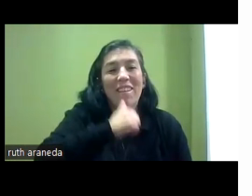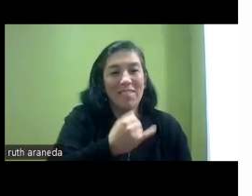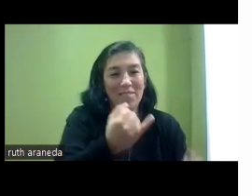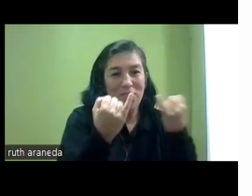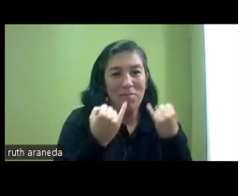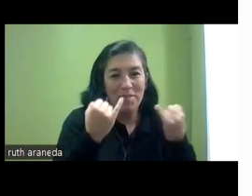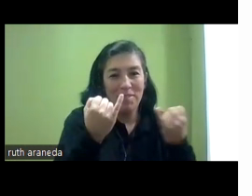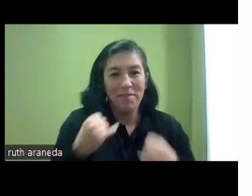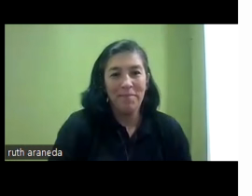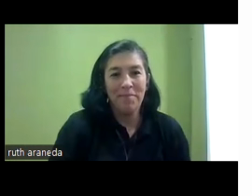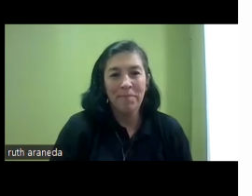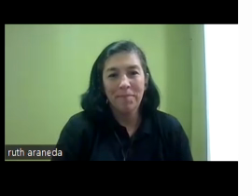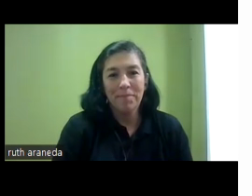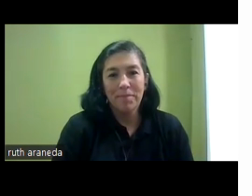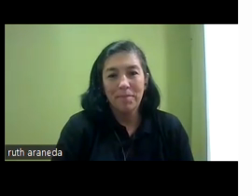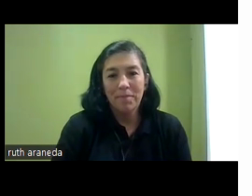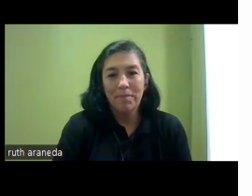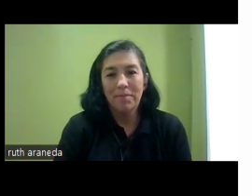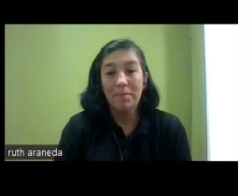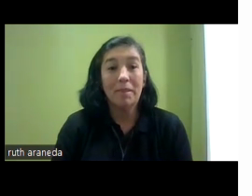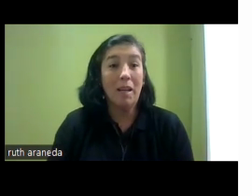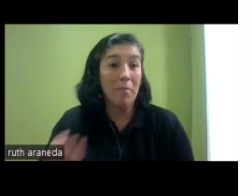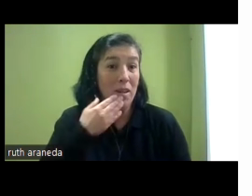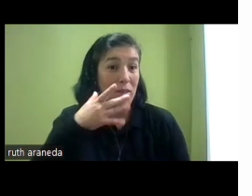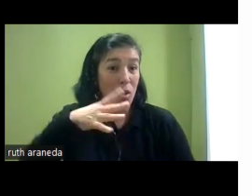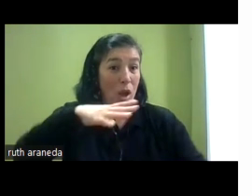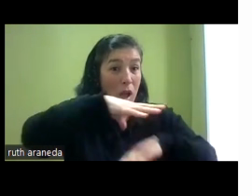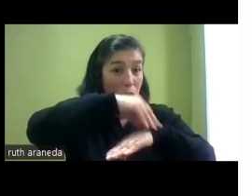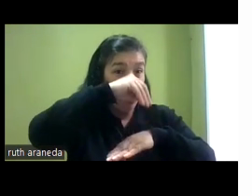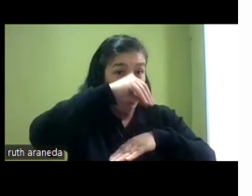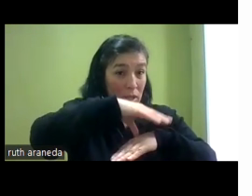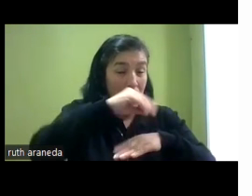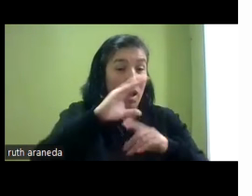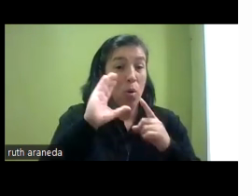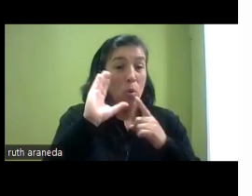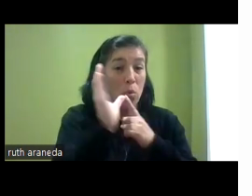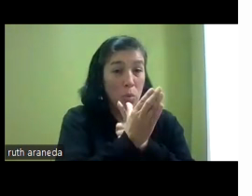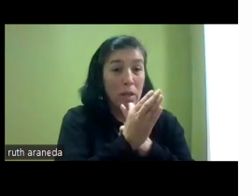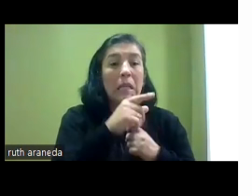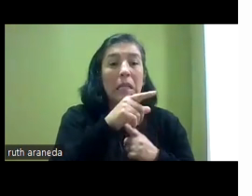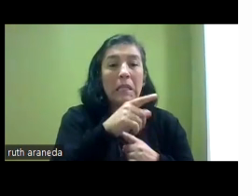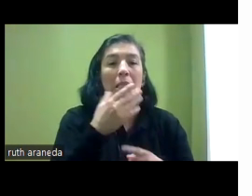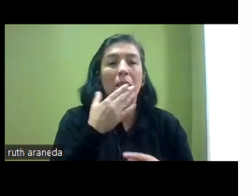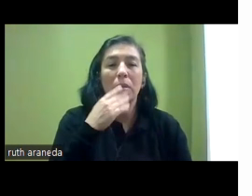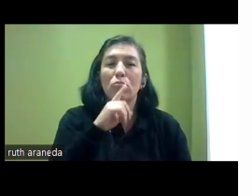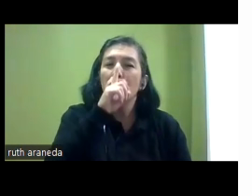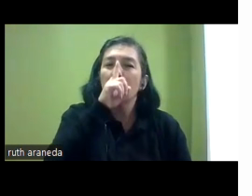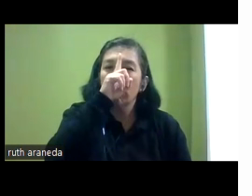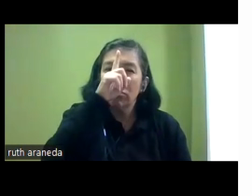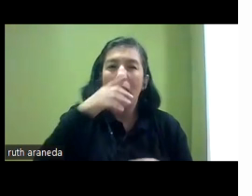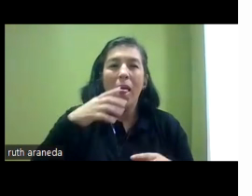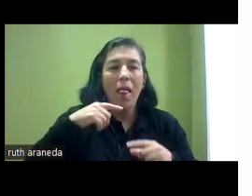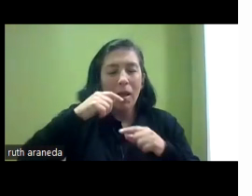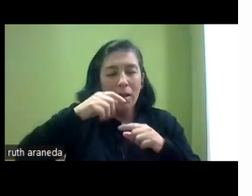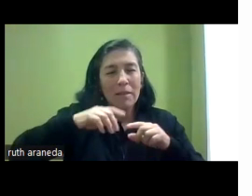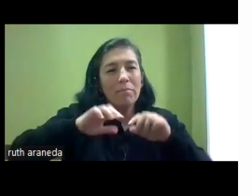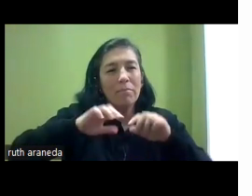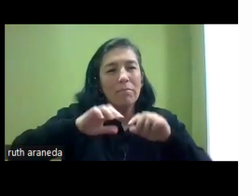Eh, la cultura arica desarrolla de esta manera una tradición textil muy específica que no